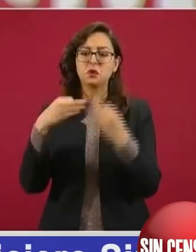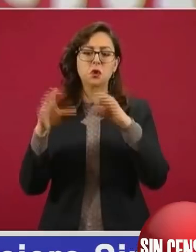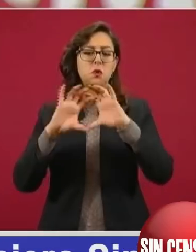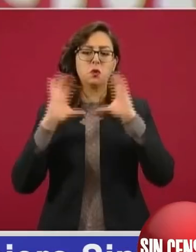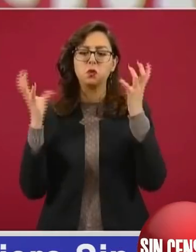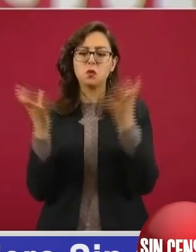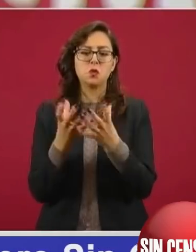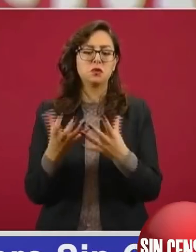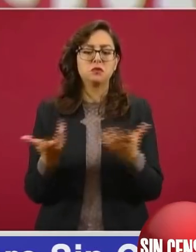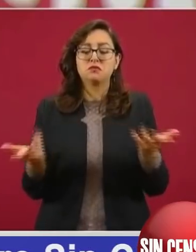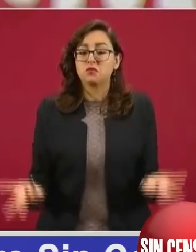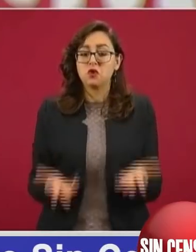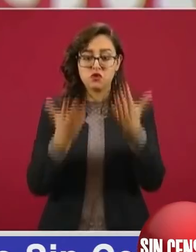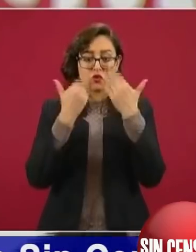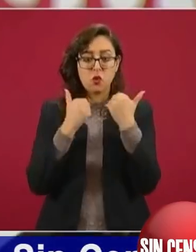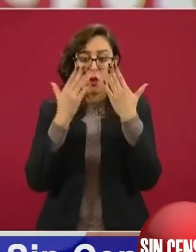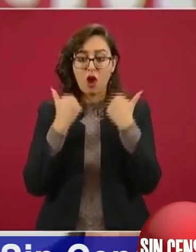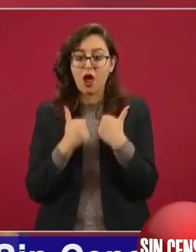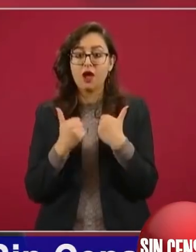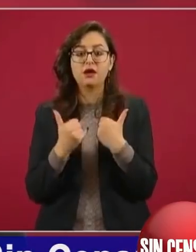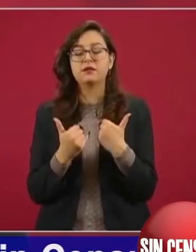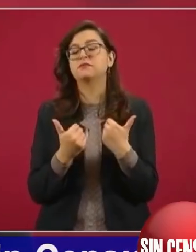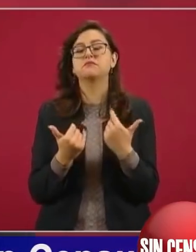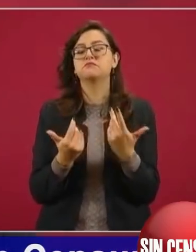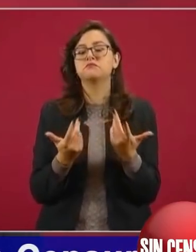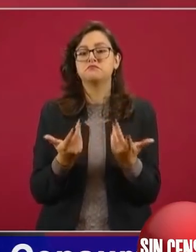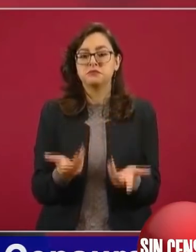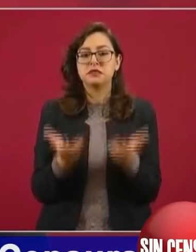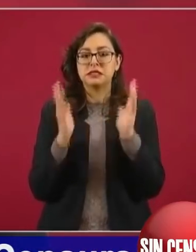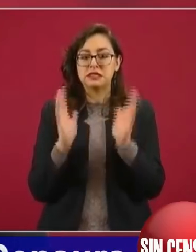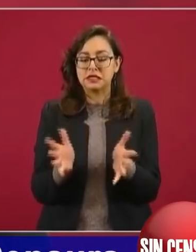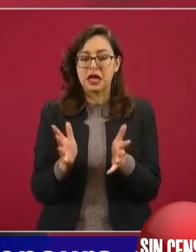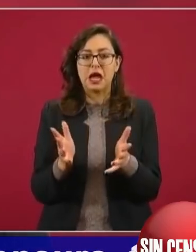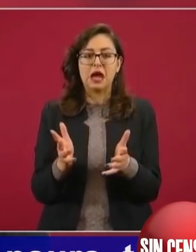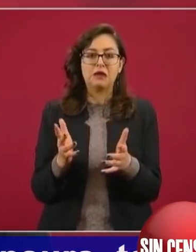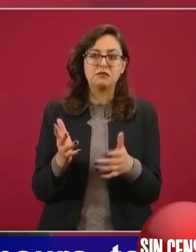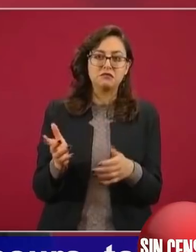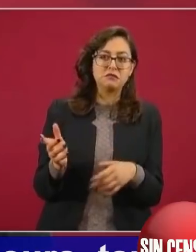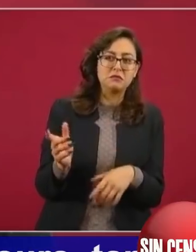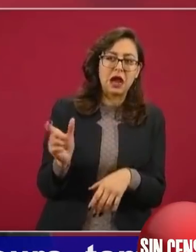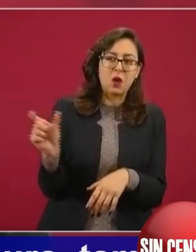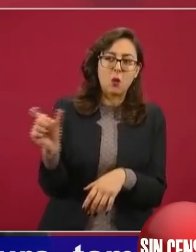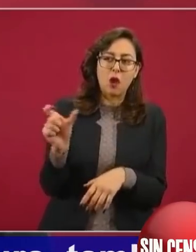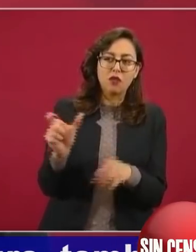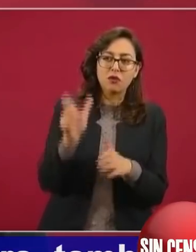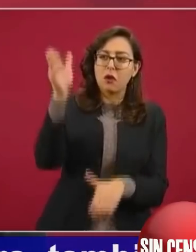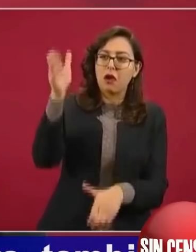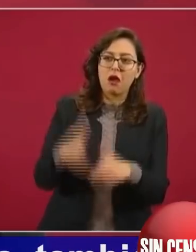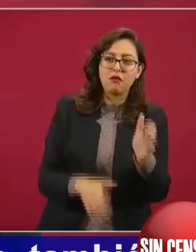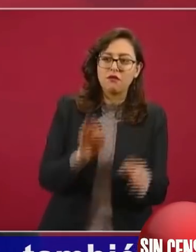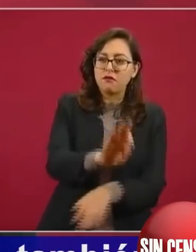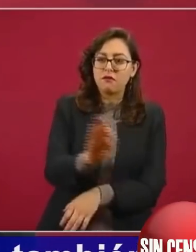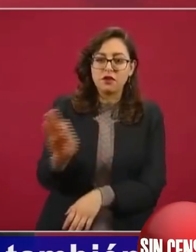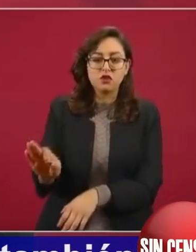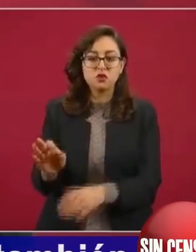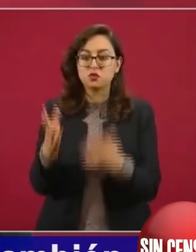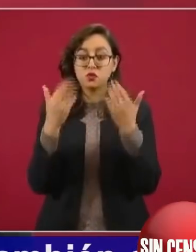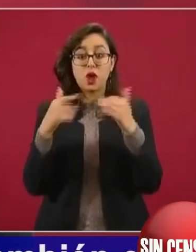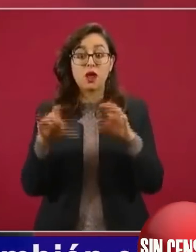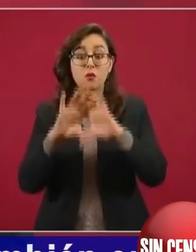y que no existe una identificación predecible de cuándo terminará la epidemia, insisto, en el